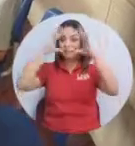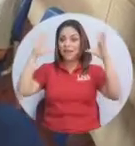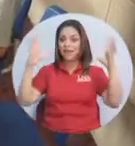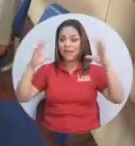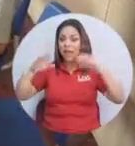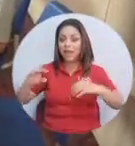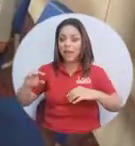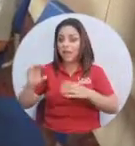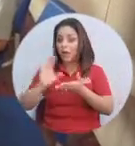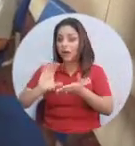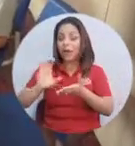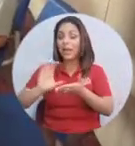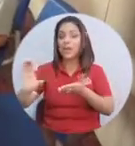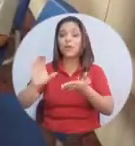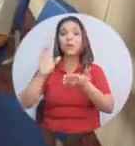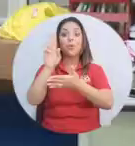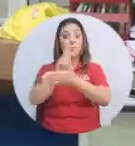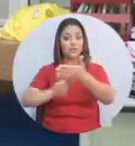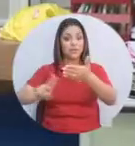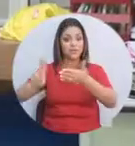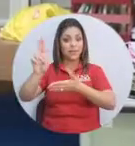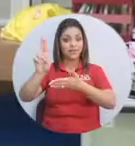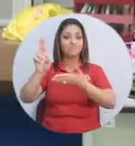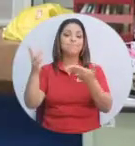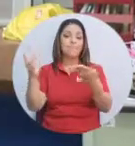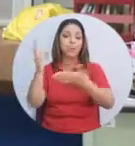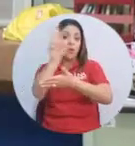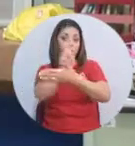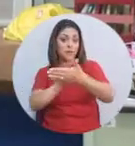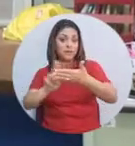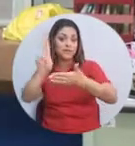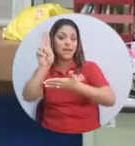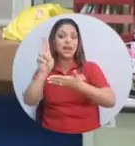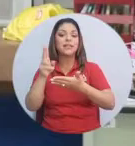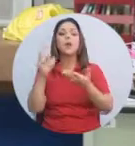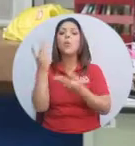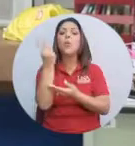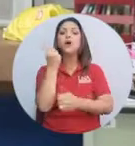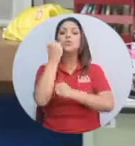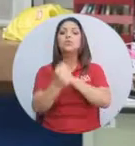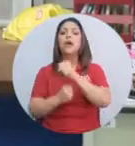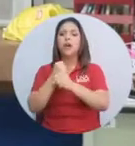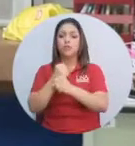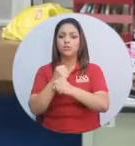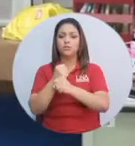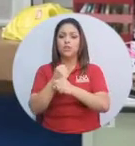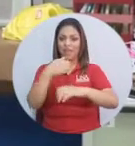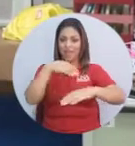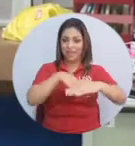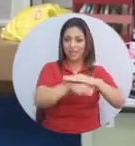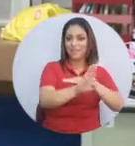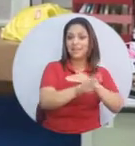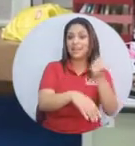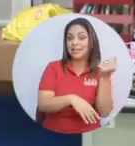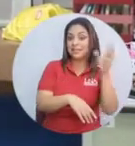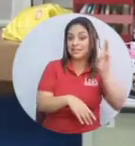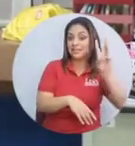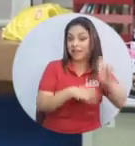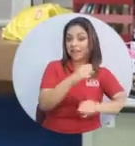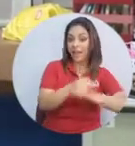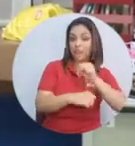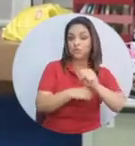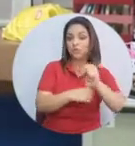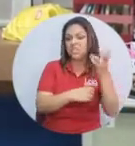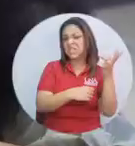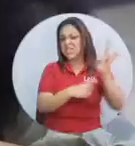competen. ¿Cómo es que a qué edad es que nuestros estudiantes y nuestras estudiantes están ingresando hoy? A los 16 o 17 años.